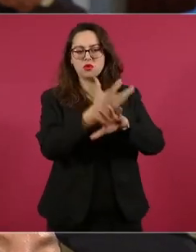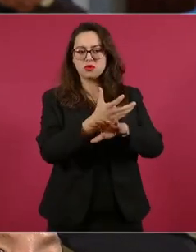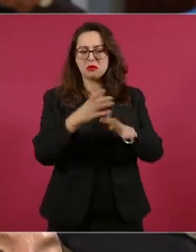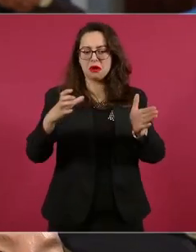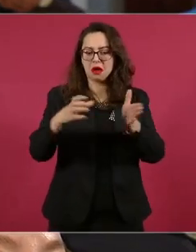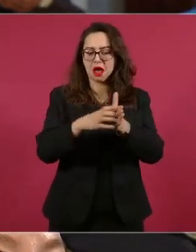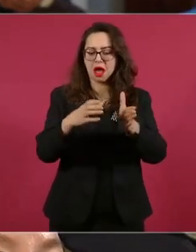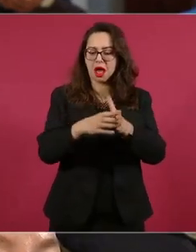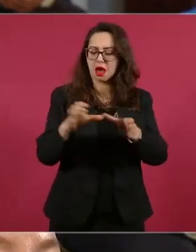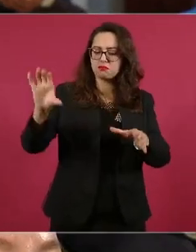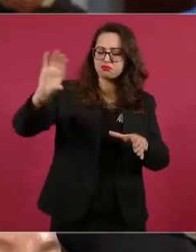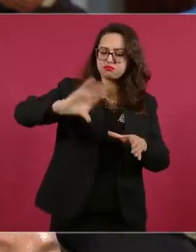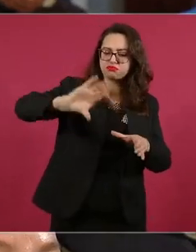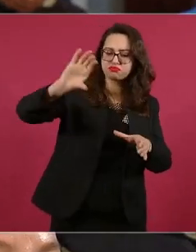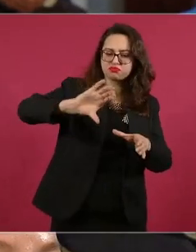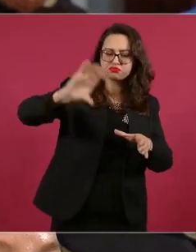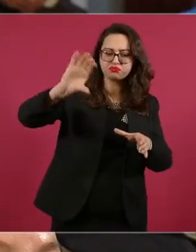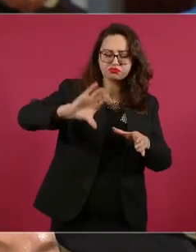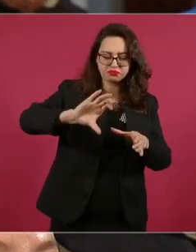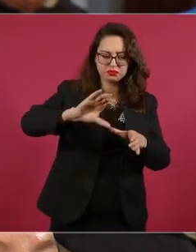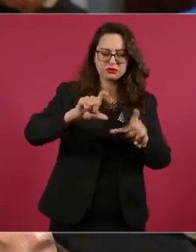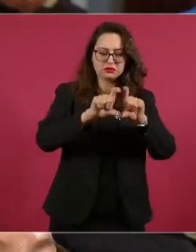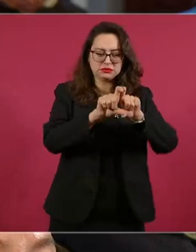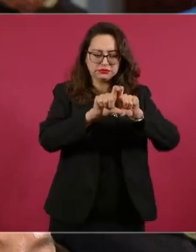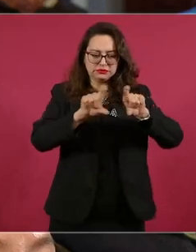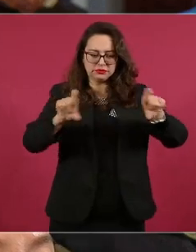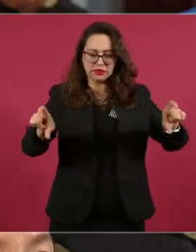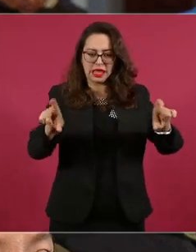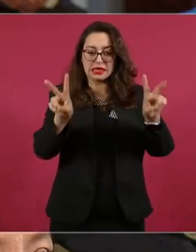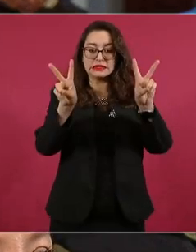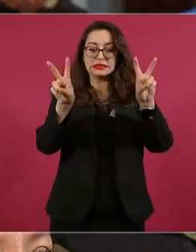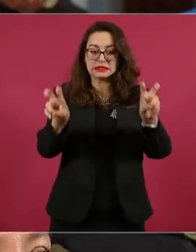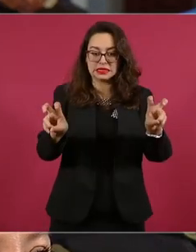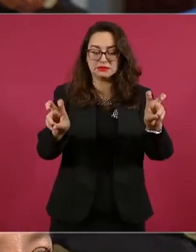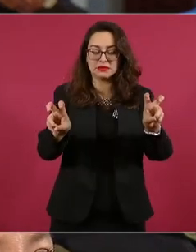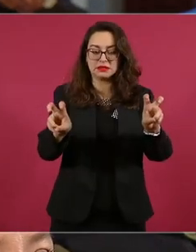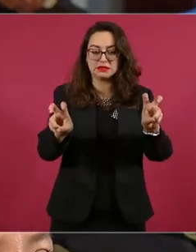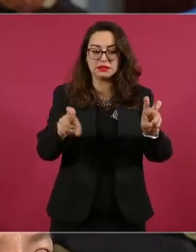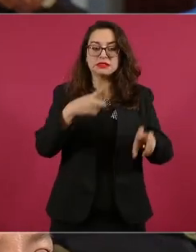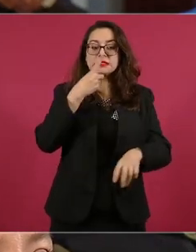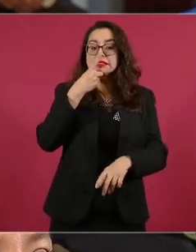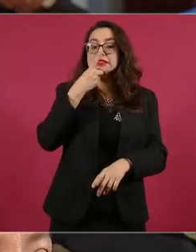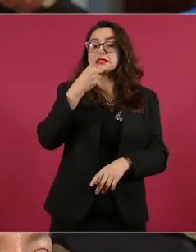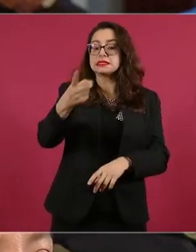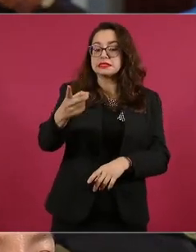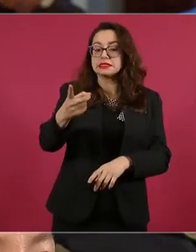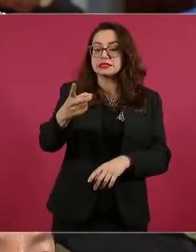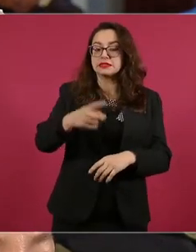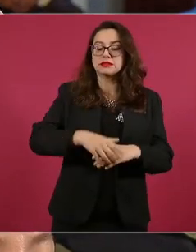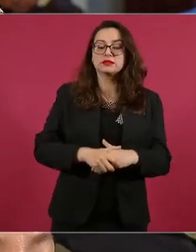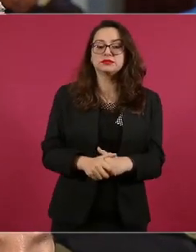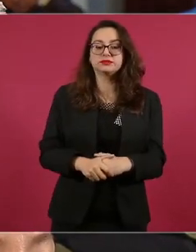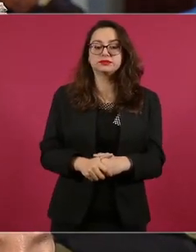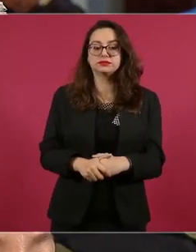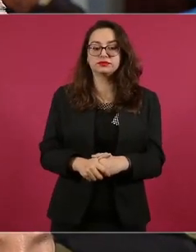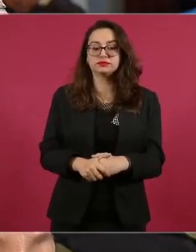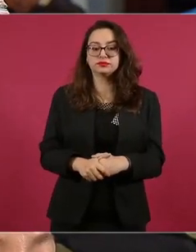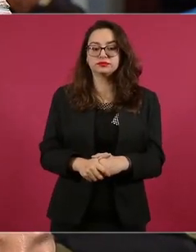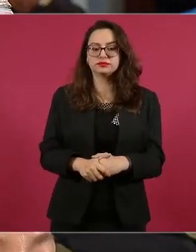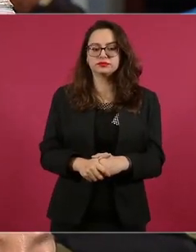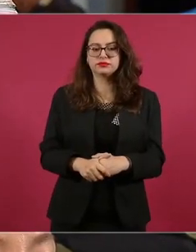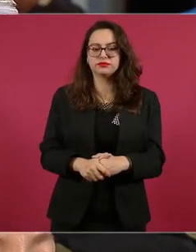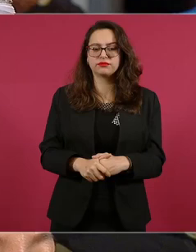una leyenda que tienen las cajas de cereales que dicen